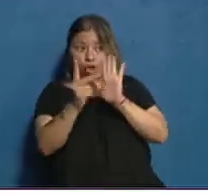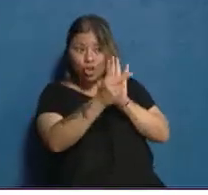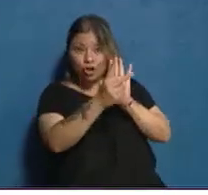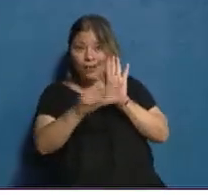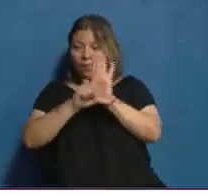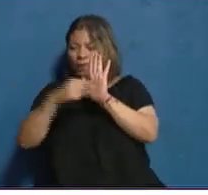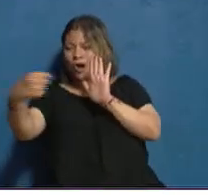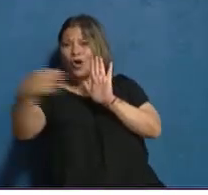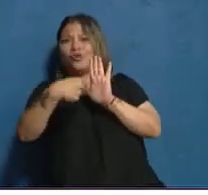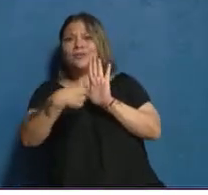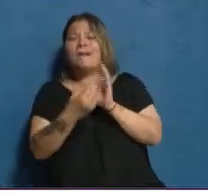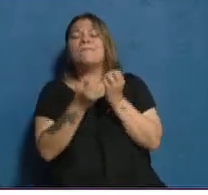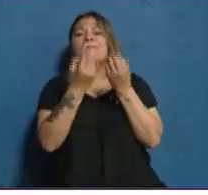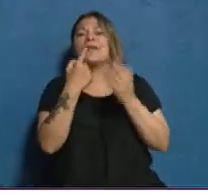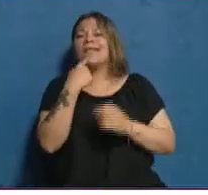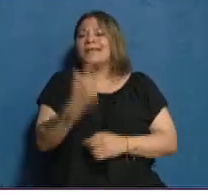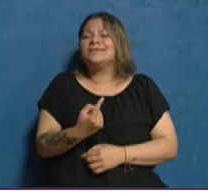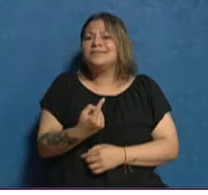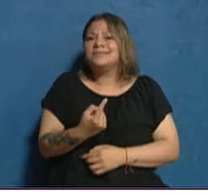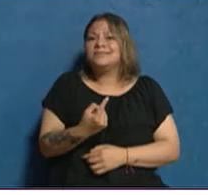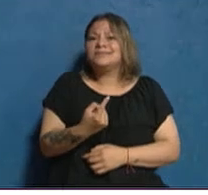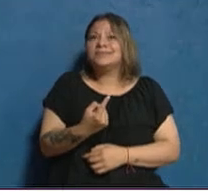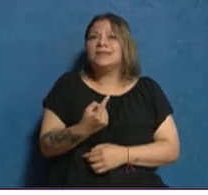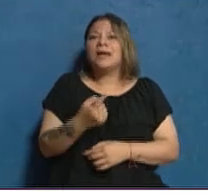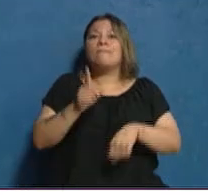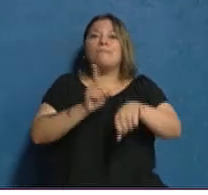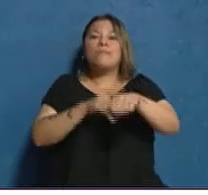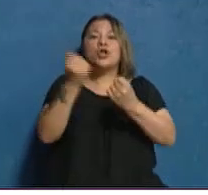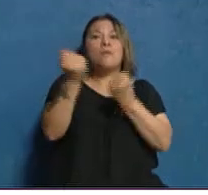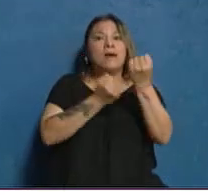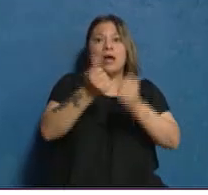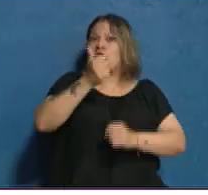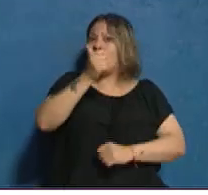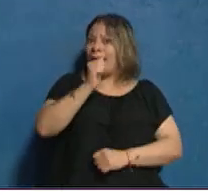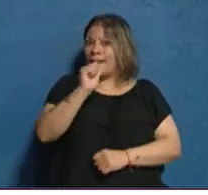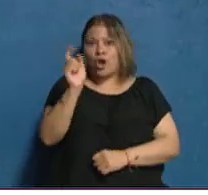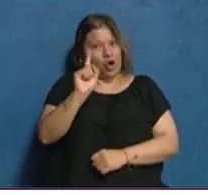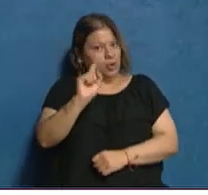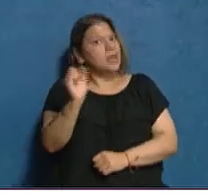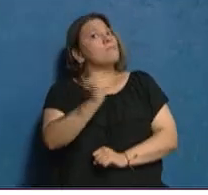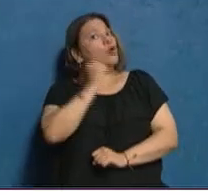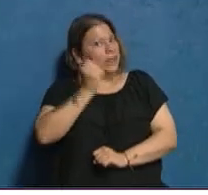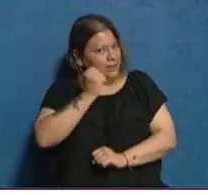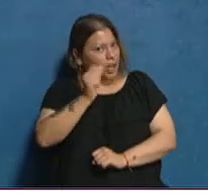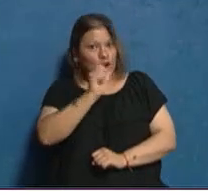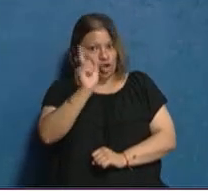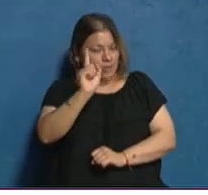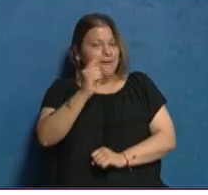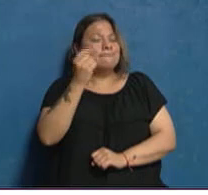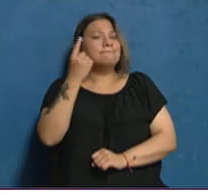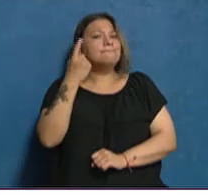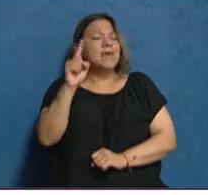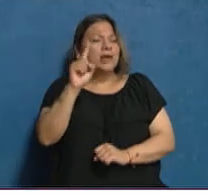que no tomar a la hora de manejar es fundamental. Pero lograr una